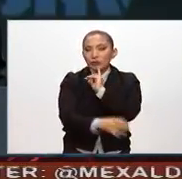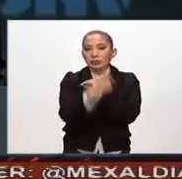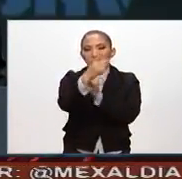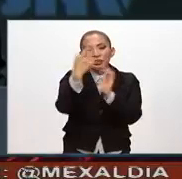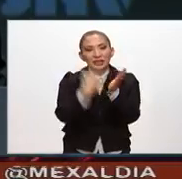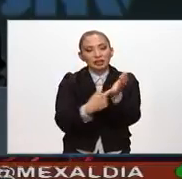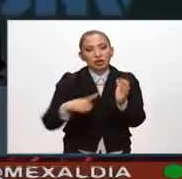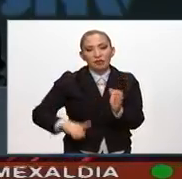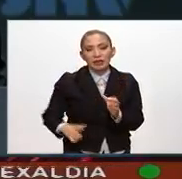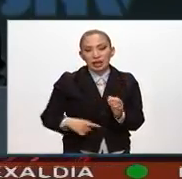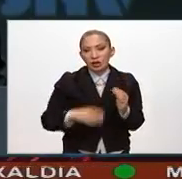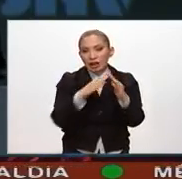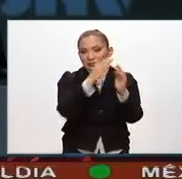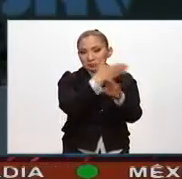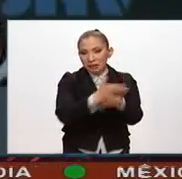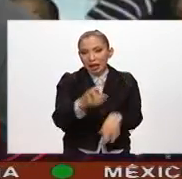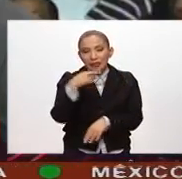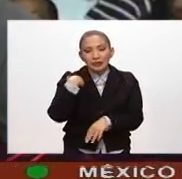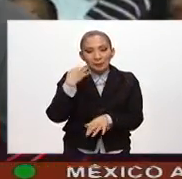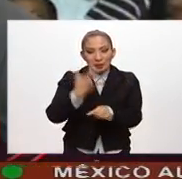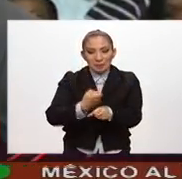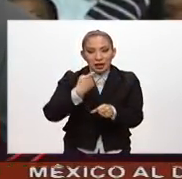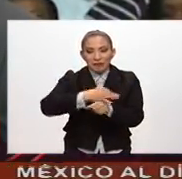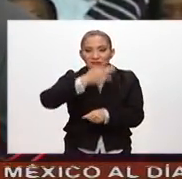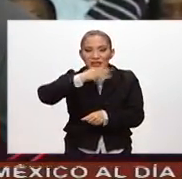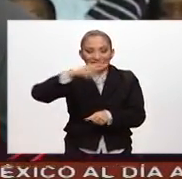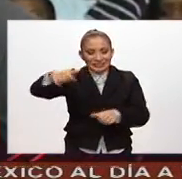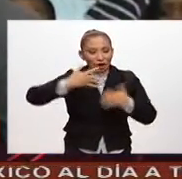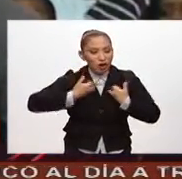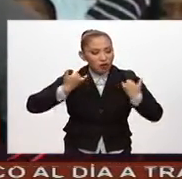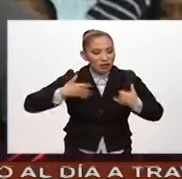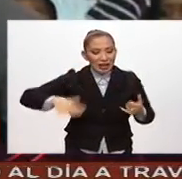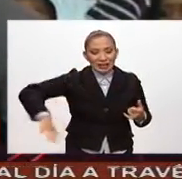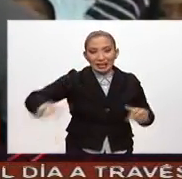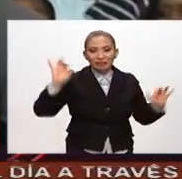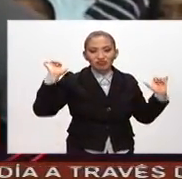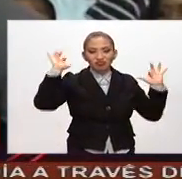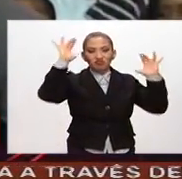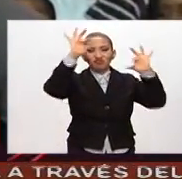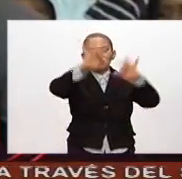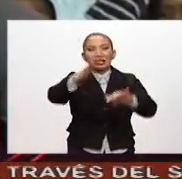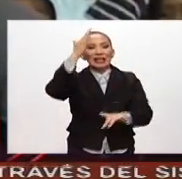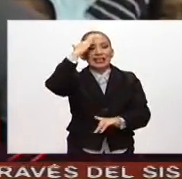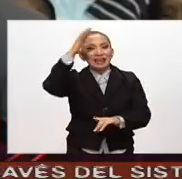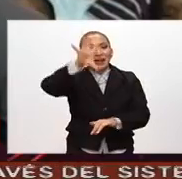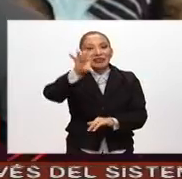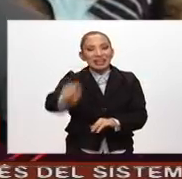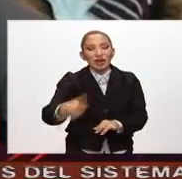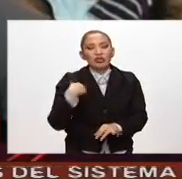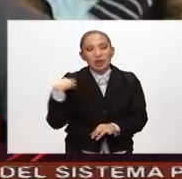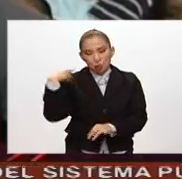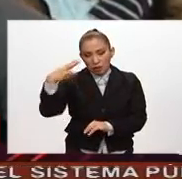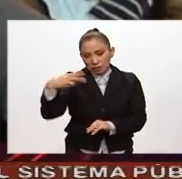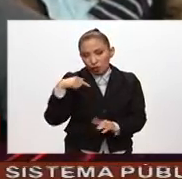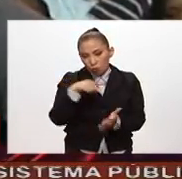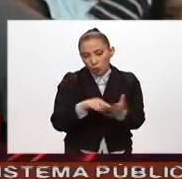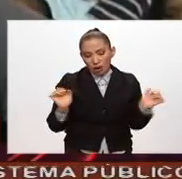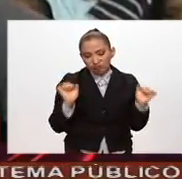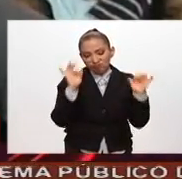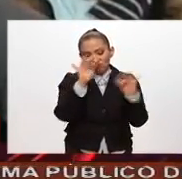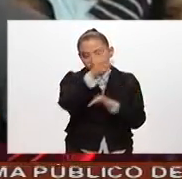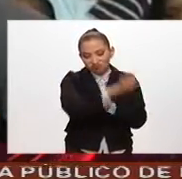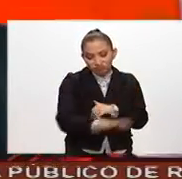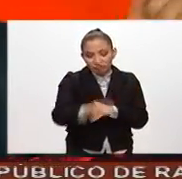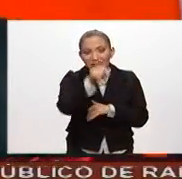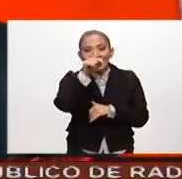Casa Blanca. Los primeros en festejarle fueron unos jóvenes en la cumbre de líderes africanos que tuvo lugar en Washington y de esta